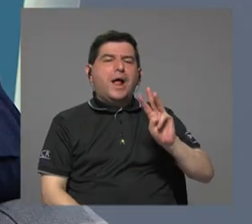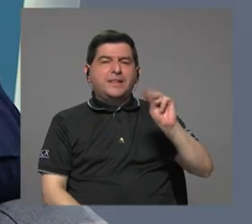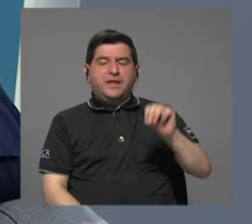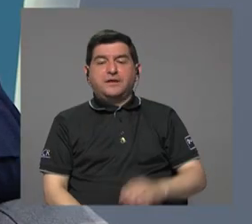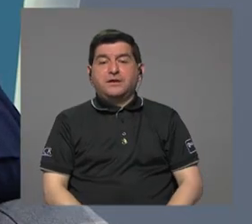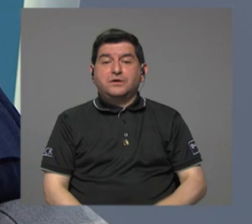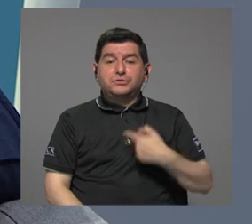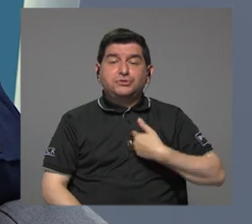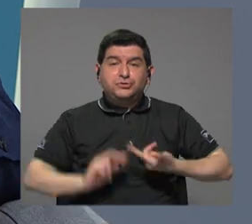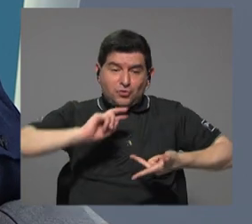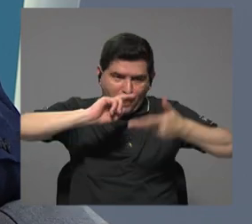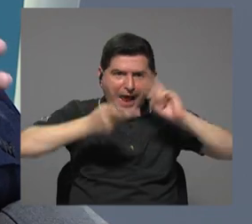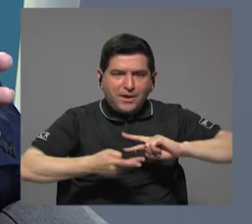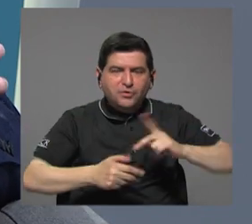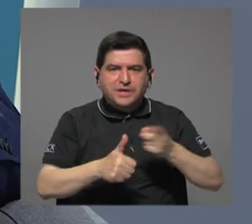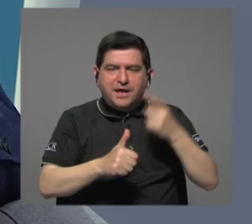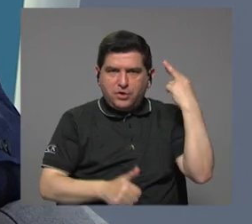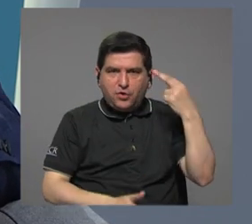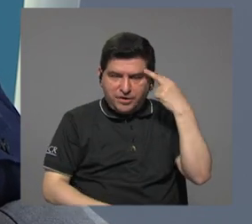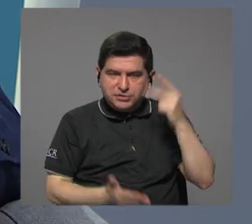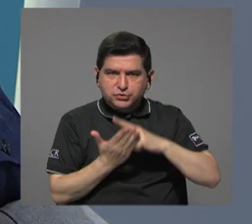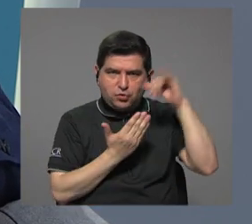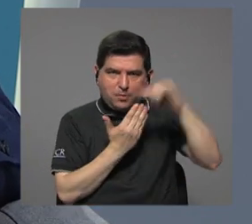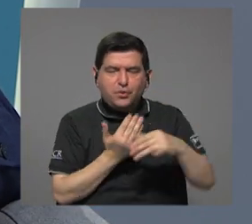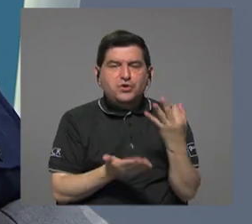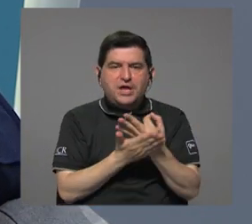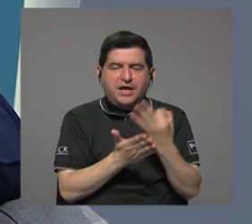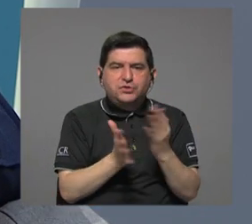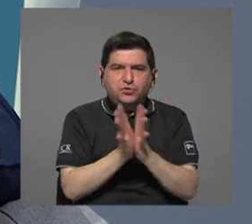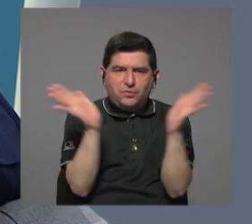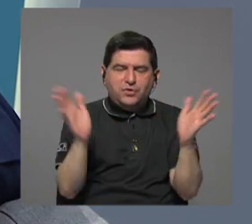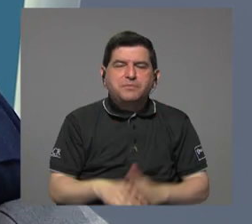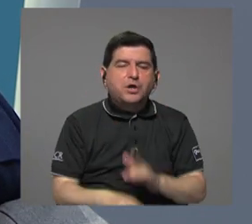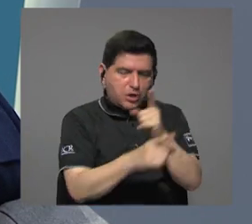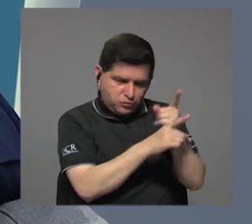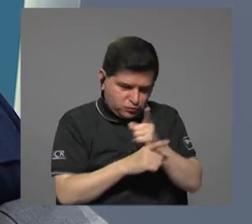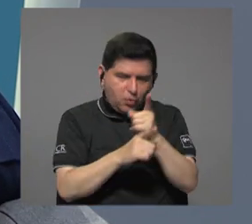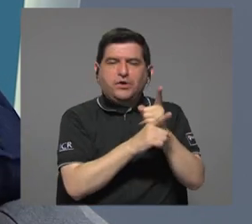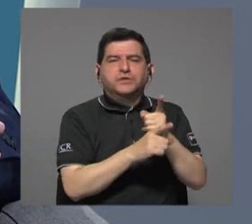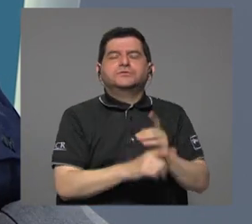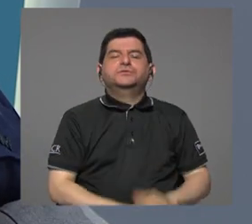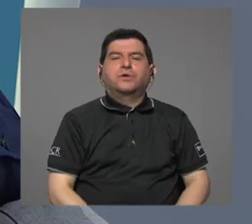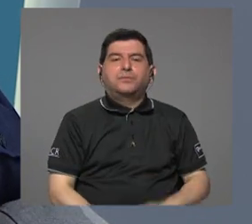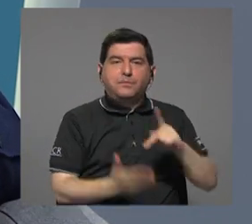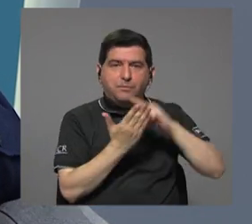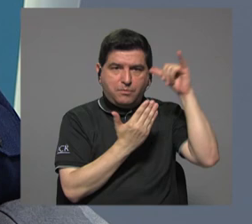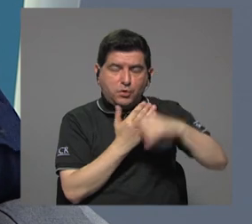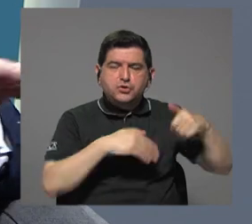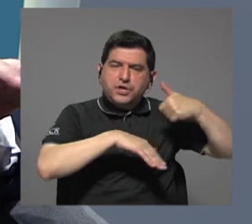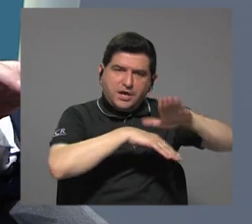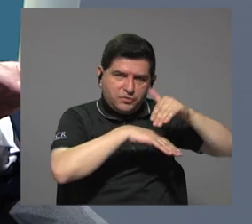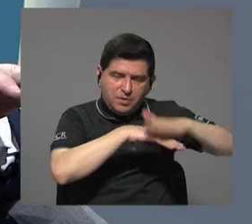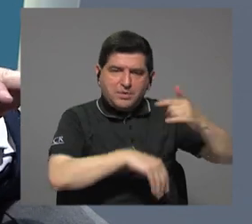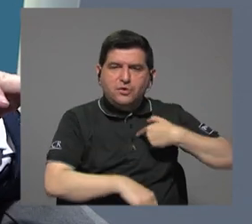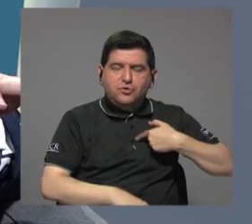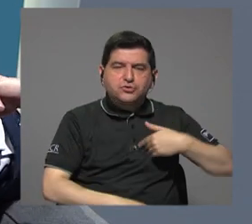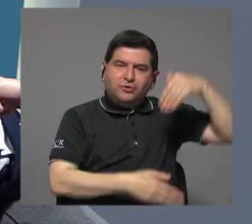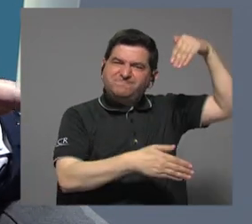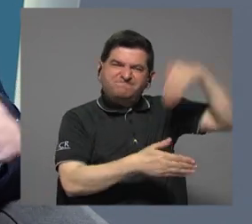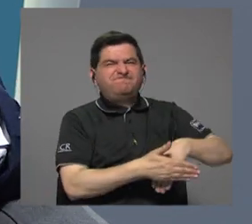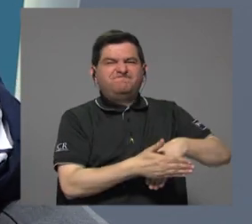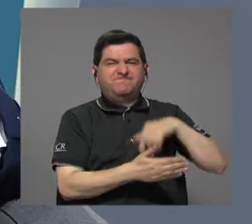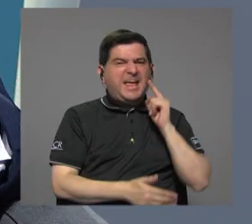que operaría al revés primero darle la razón que el proyecto de las finanzas públicas todavía estamos corrigiendo lo yo este proyecto lo hubiera mandado al archivo